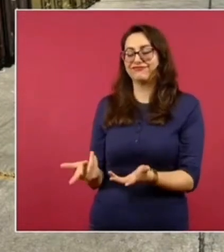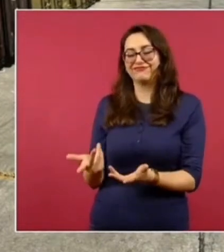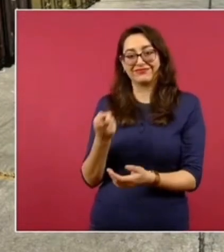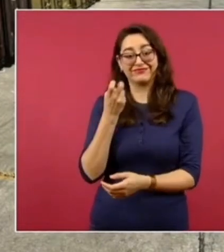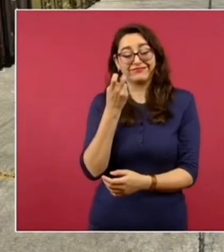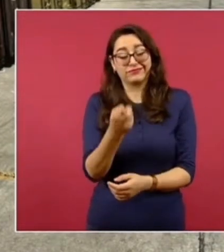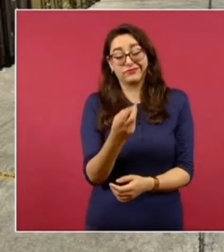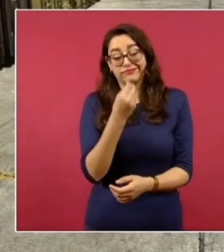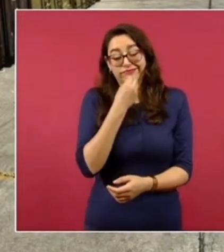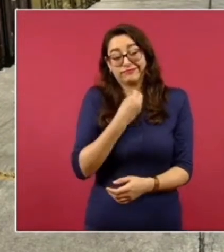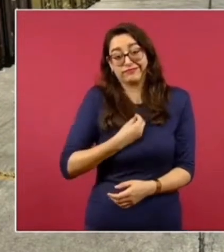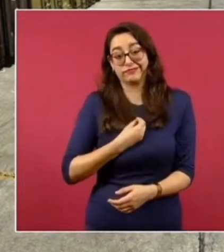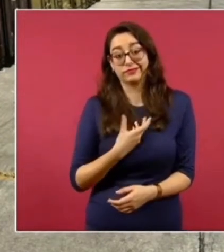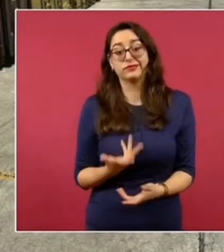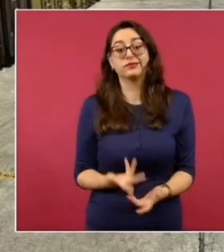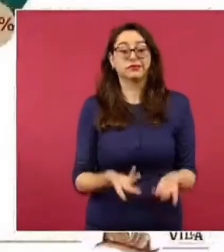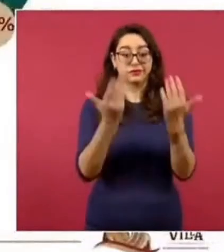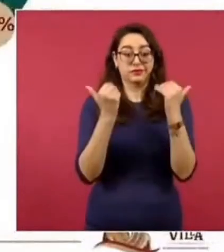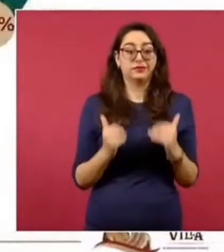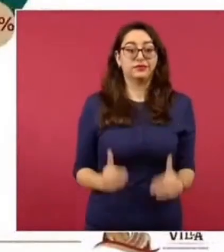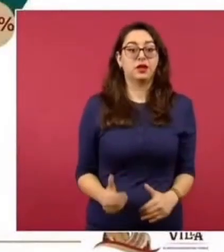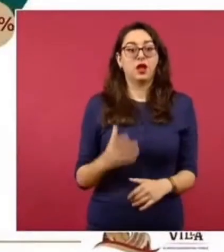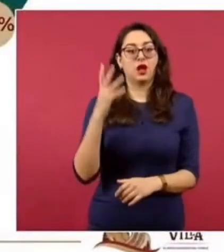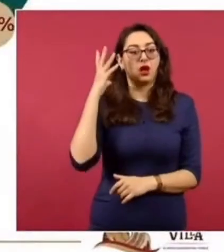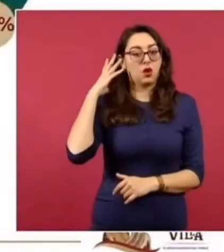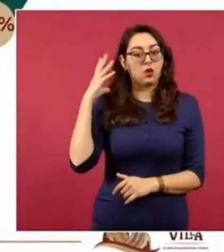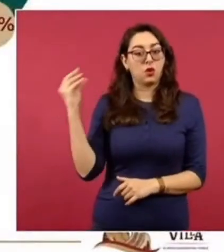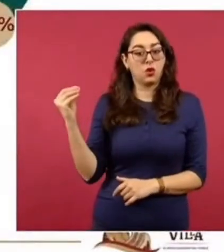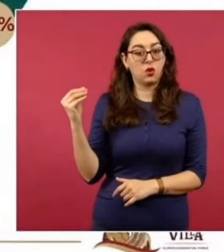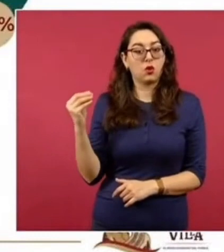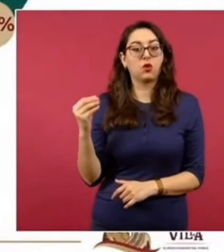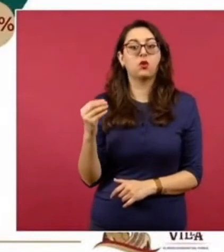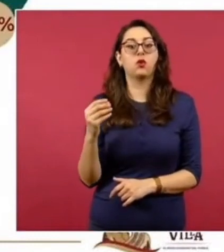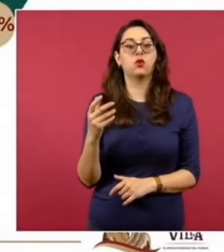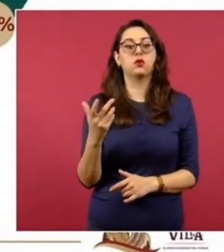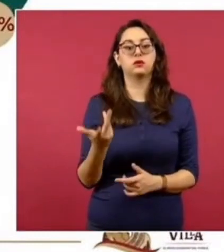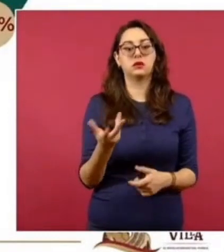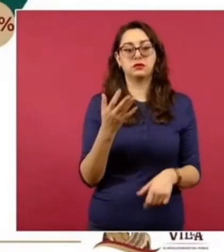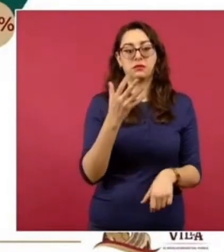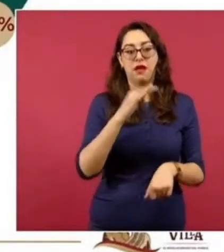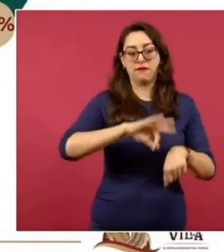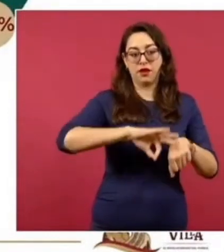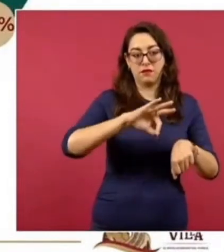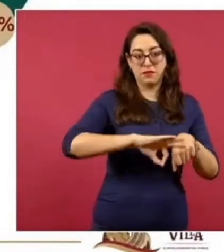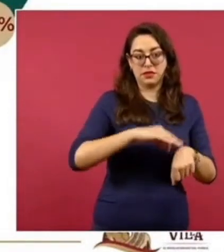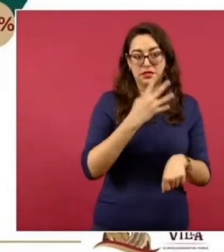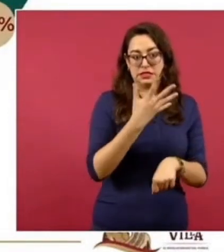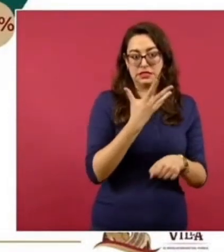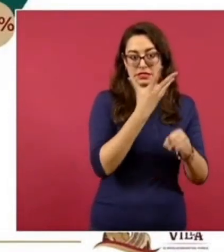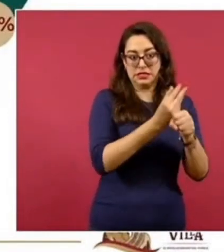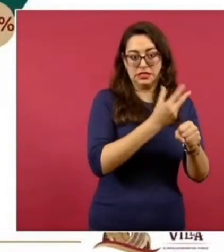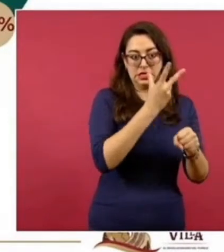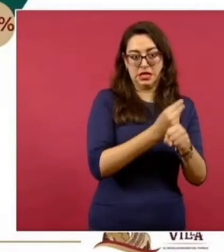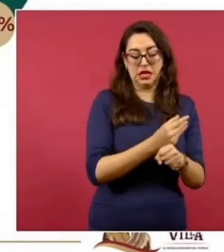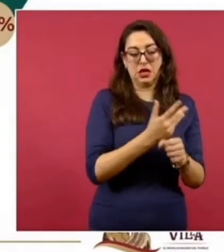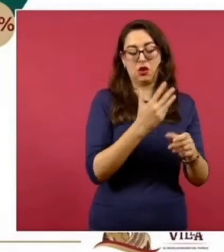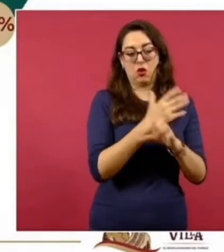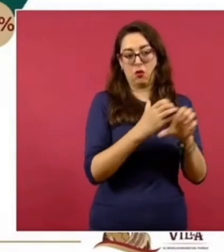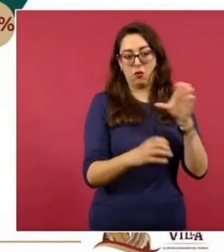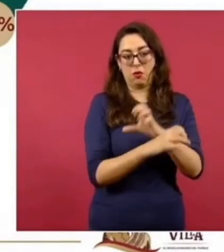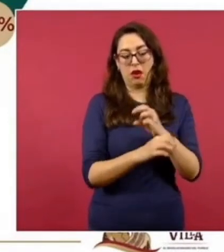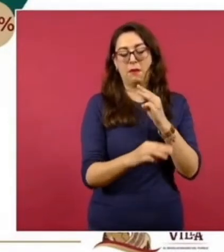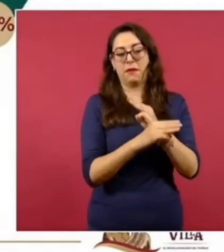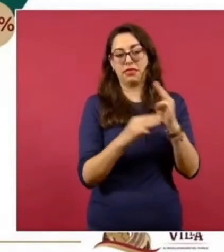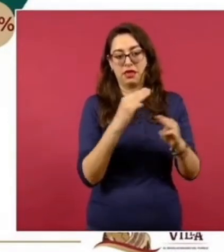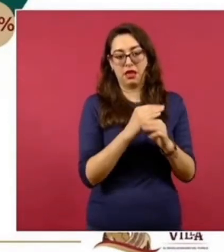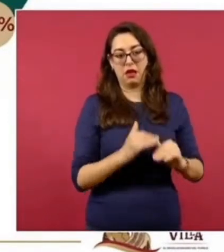Colima, operamos 5 hospitales y 118 unidades de salud. En las farmacias se han hecho 5 acciones de conservación, 2 de mobiliario y anaqueles,